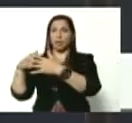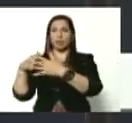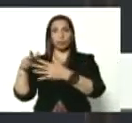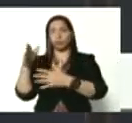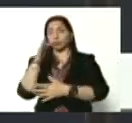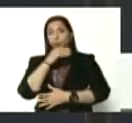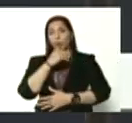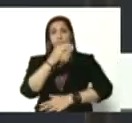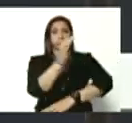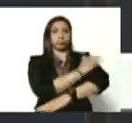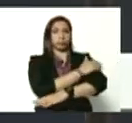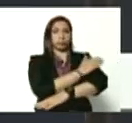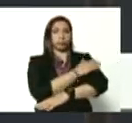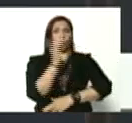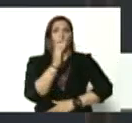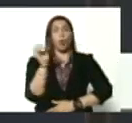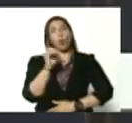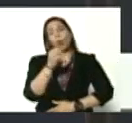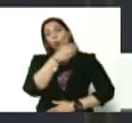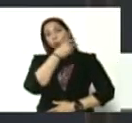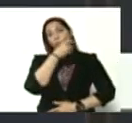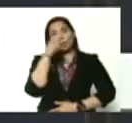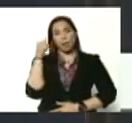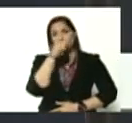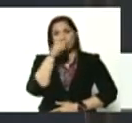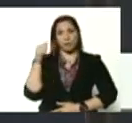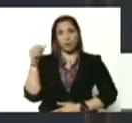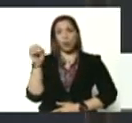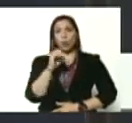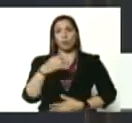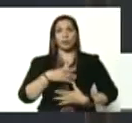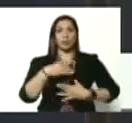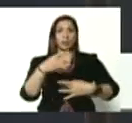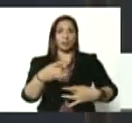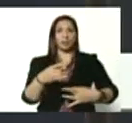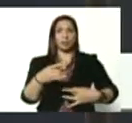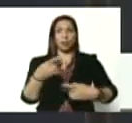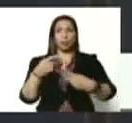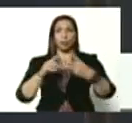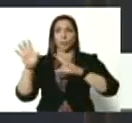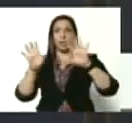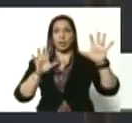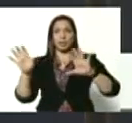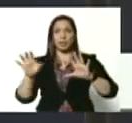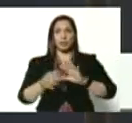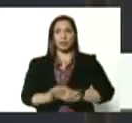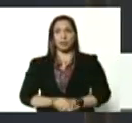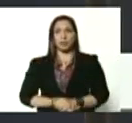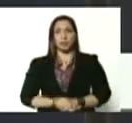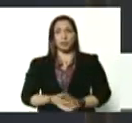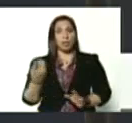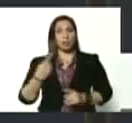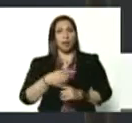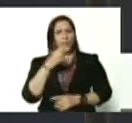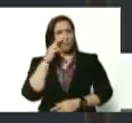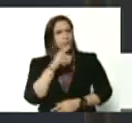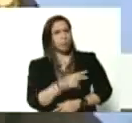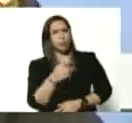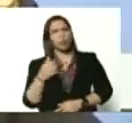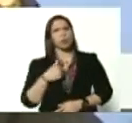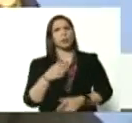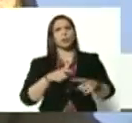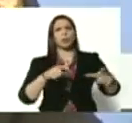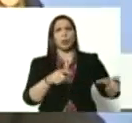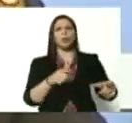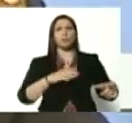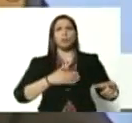colombiana ni al narcotráfico ni a los intereses transnacionales hasta tomarse en cualquier lugar para